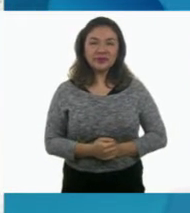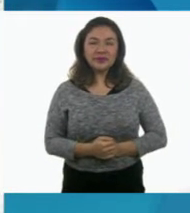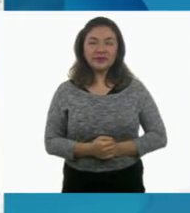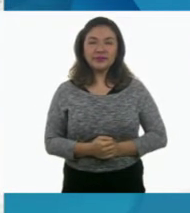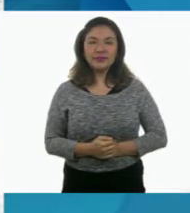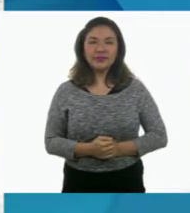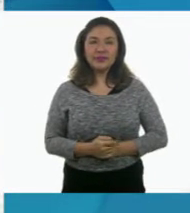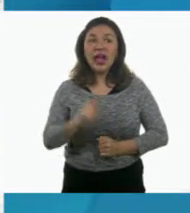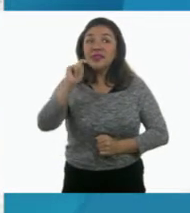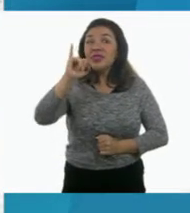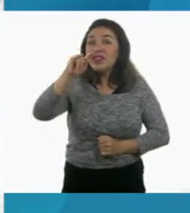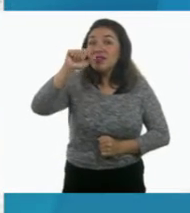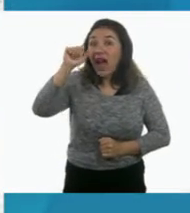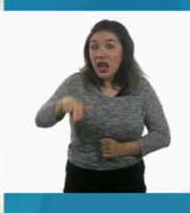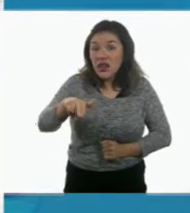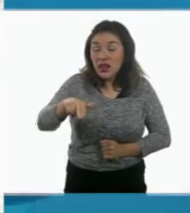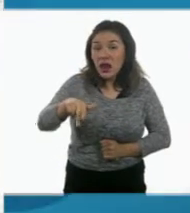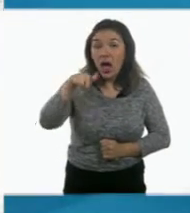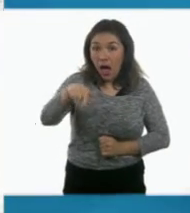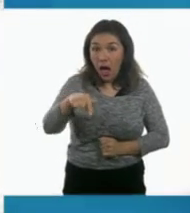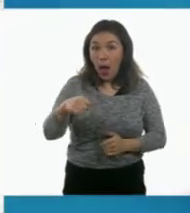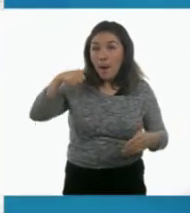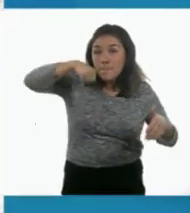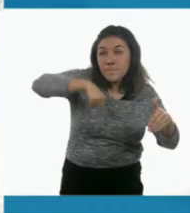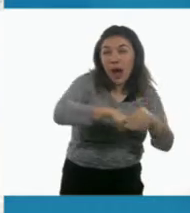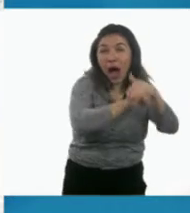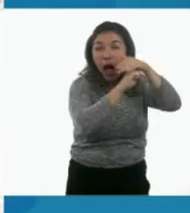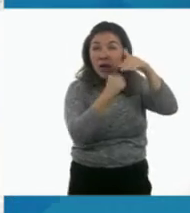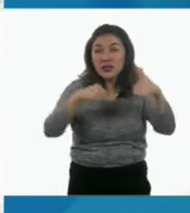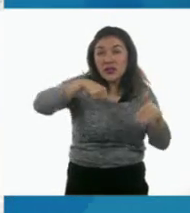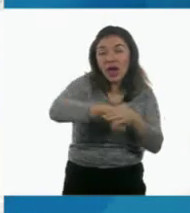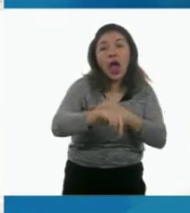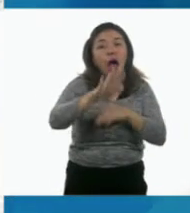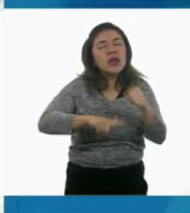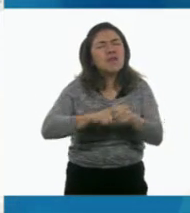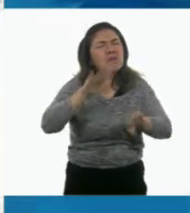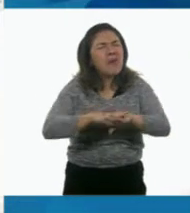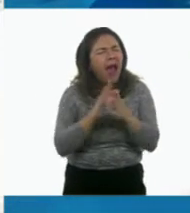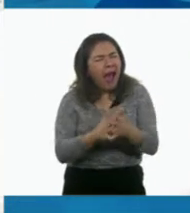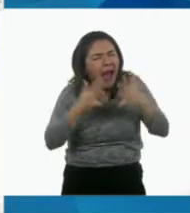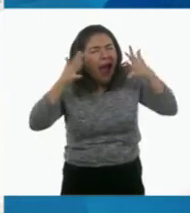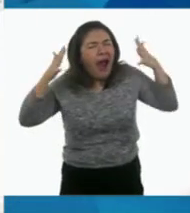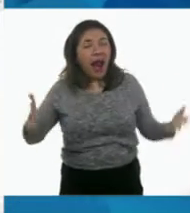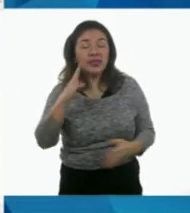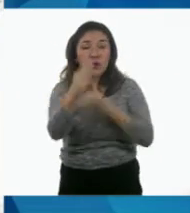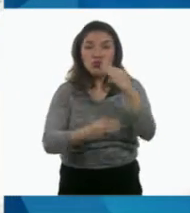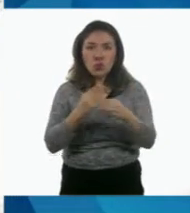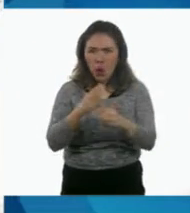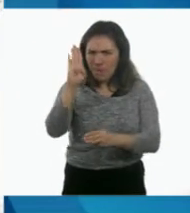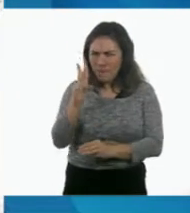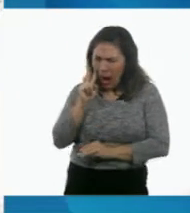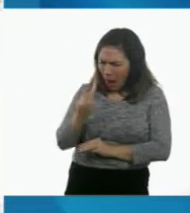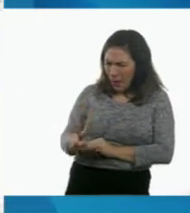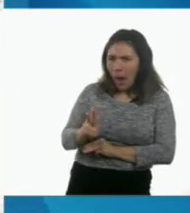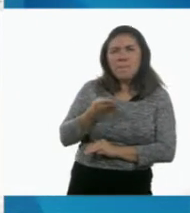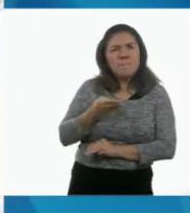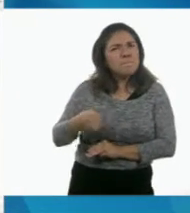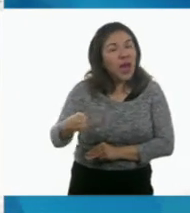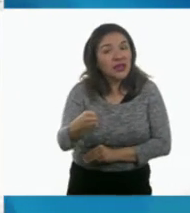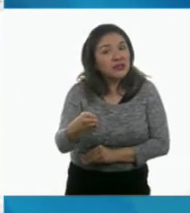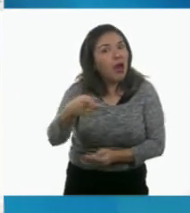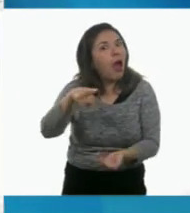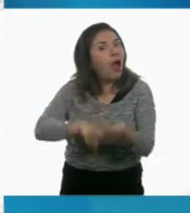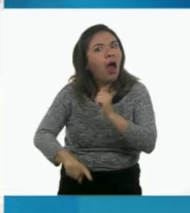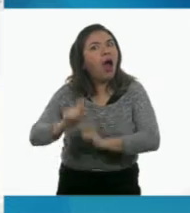El titán sumergido. La ballena es el animal más grande del mundo. Aunque parece un pez, en realidad es un